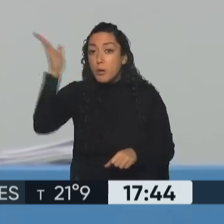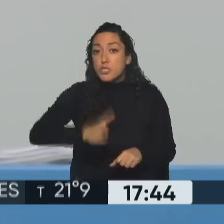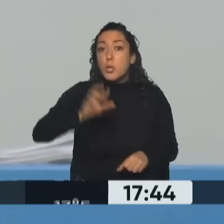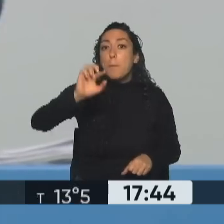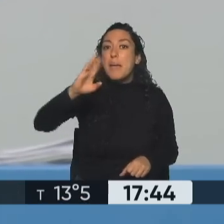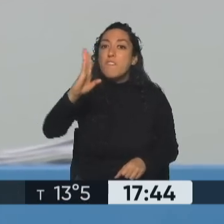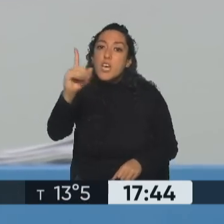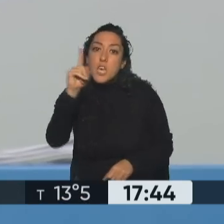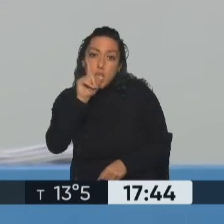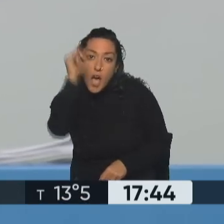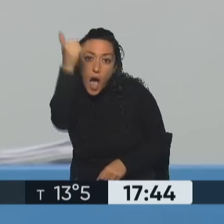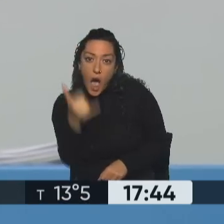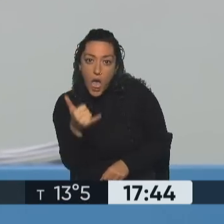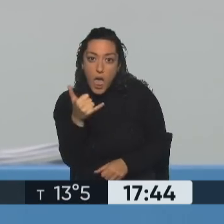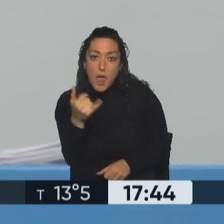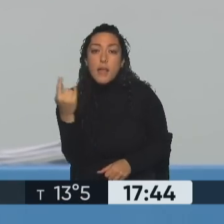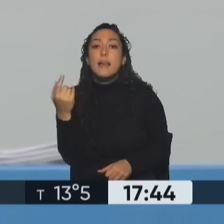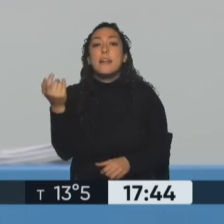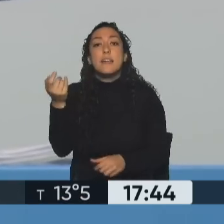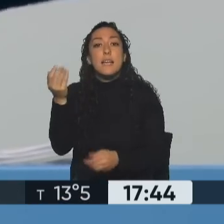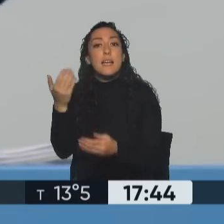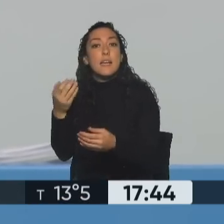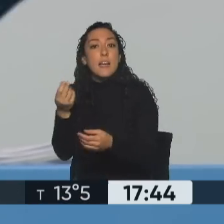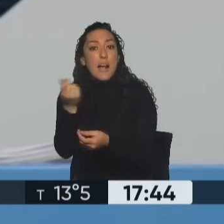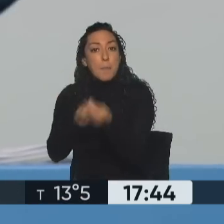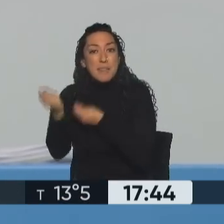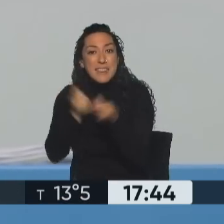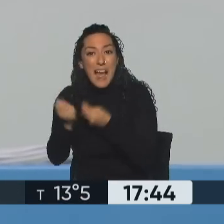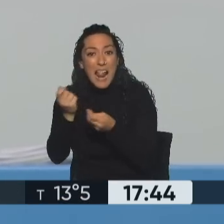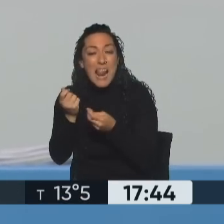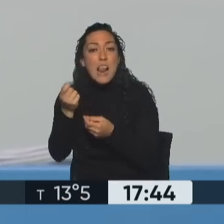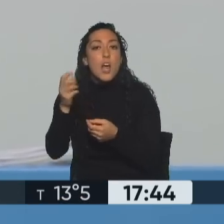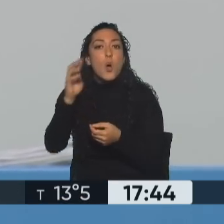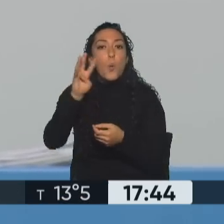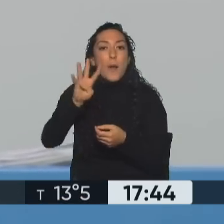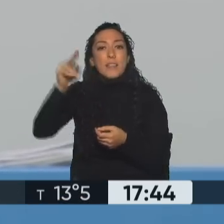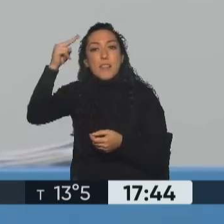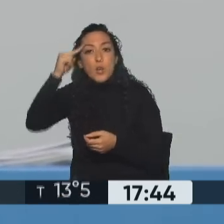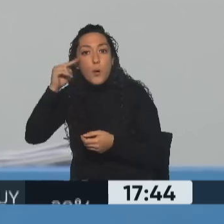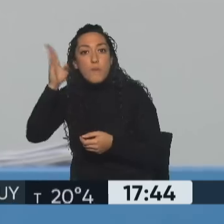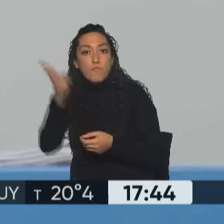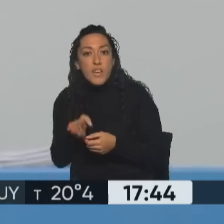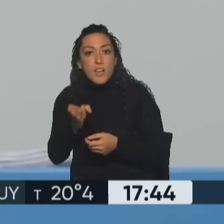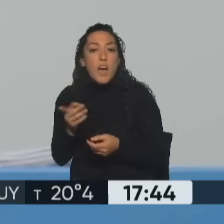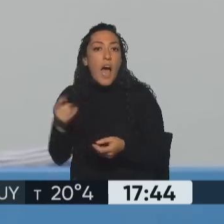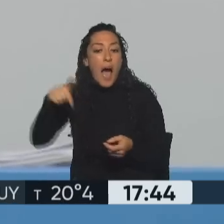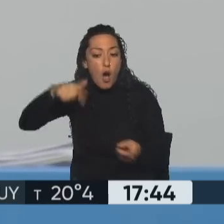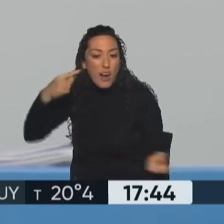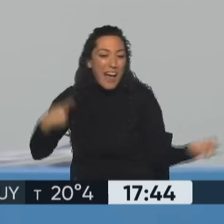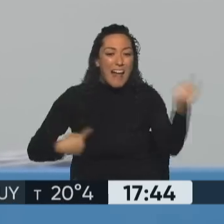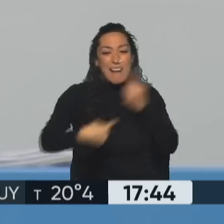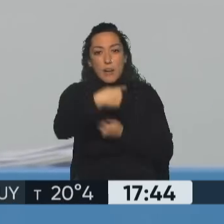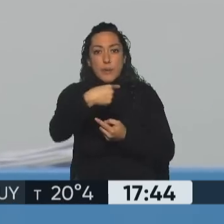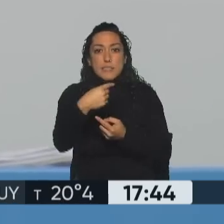PBI y el capital remuneraba al 49%. Ahora se invirtió. Ahora